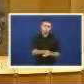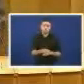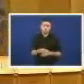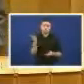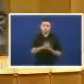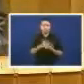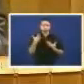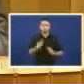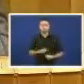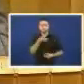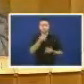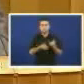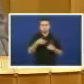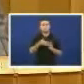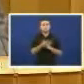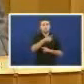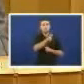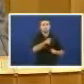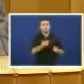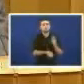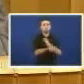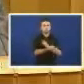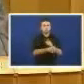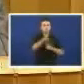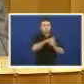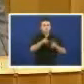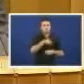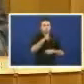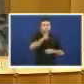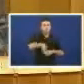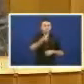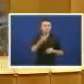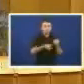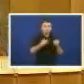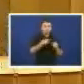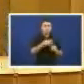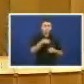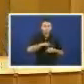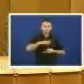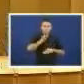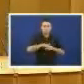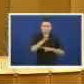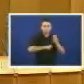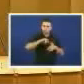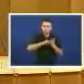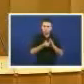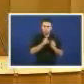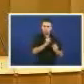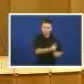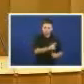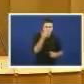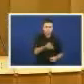que en quem crea o problema rara vez é quen de mudar para propiciar a súa solución objetivos